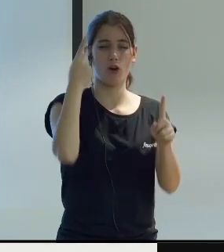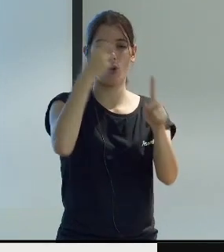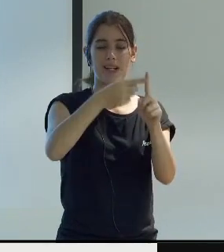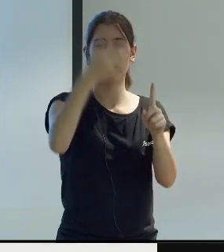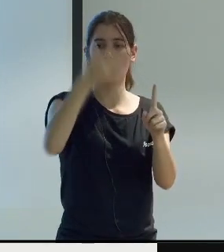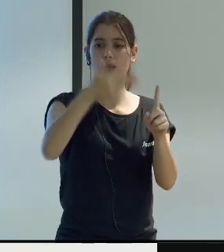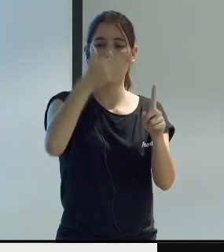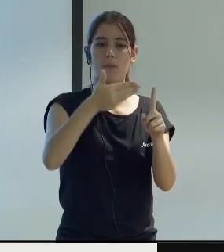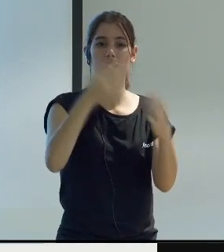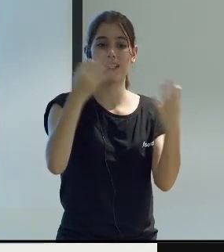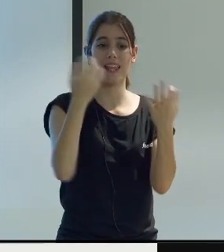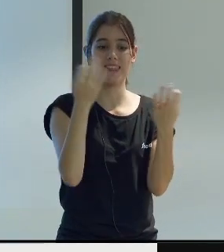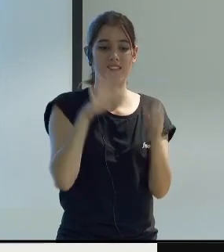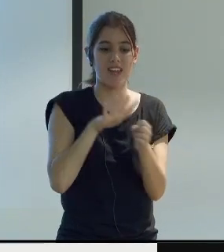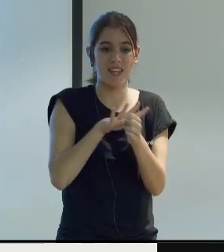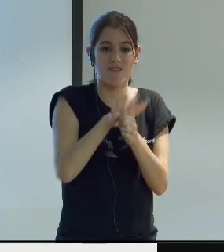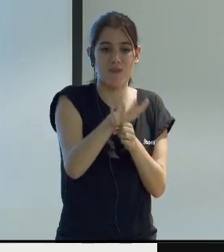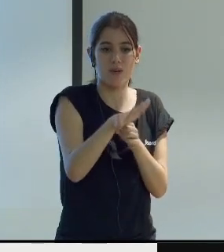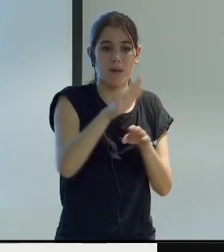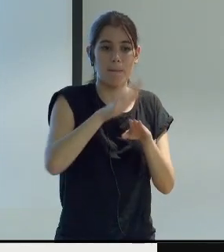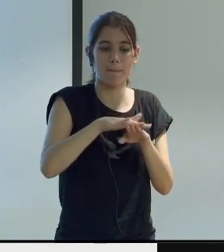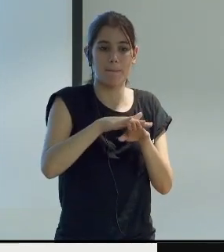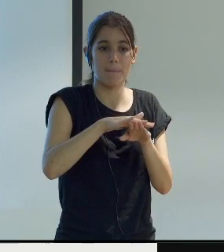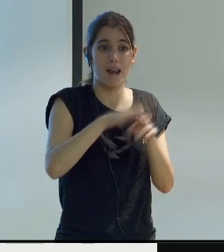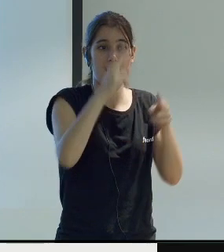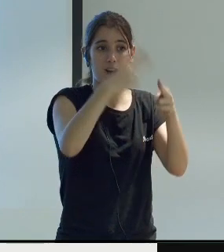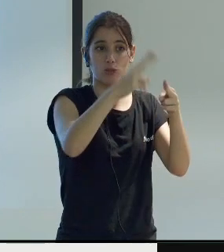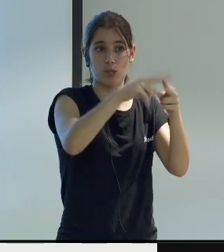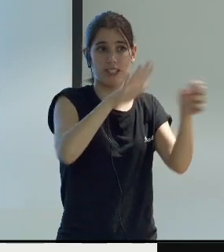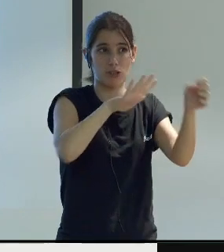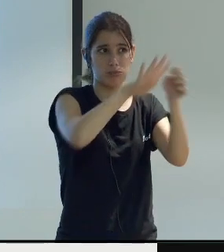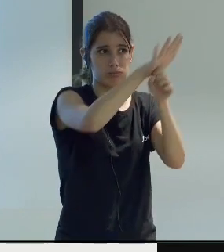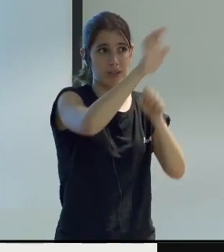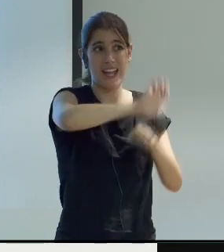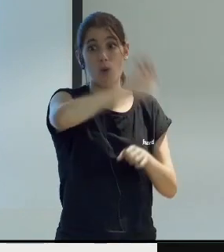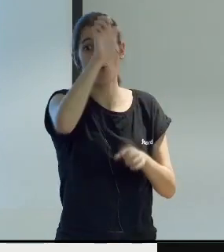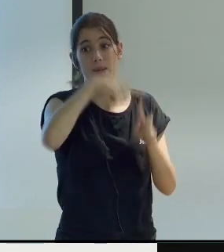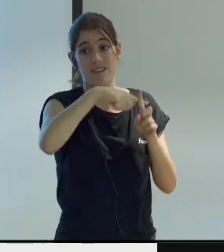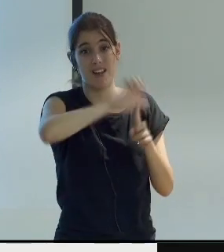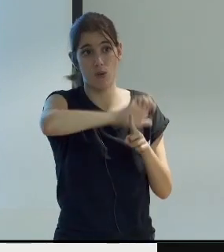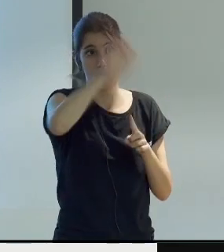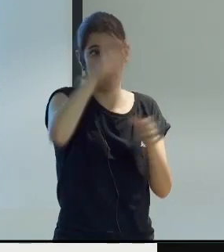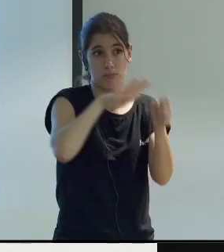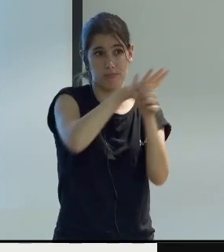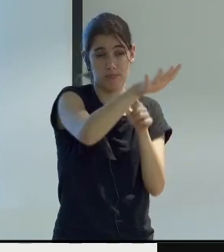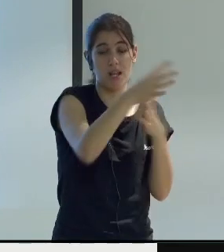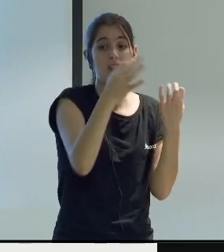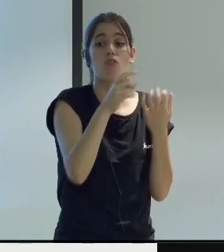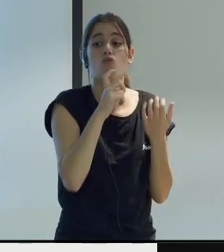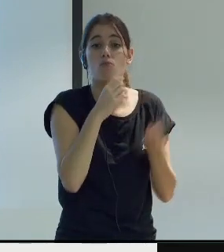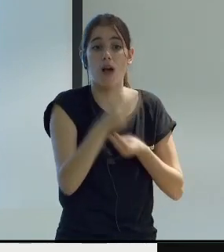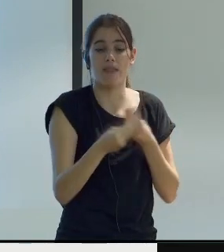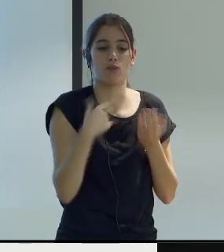es que hemos de influir en la toma de política a nivel europeo. ¿Cómo lo hacemos? Pues la verdad es que redactamos